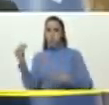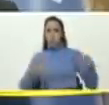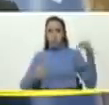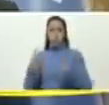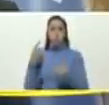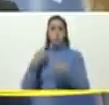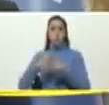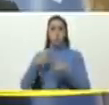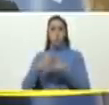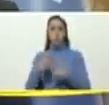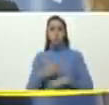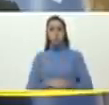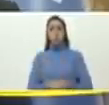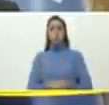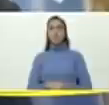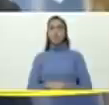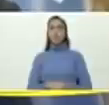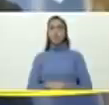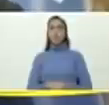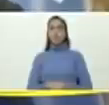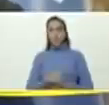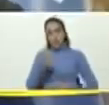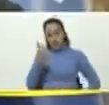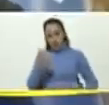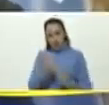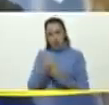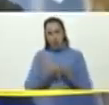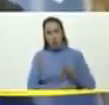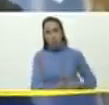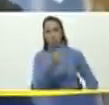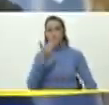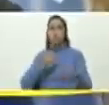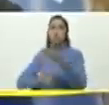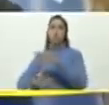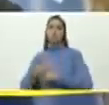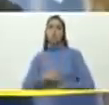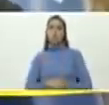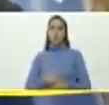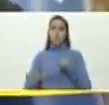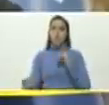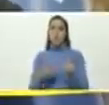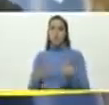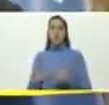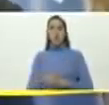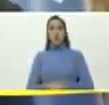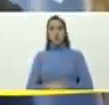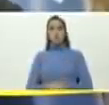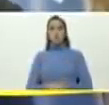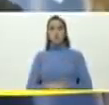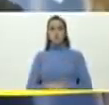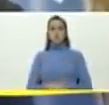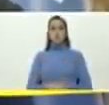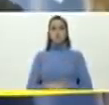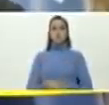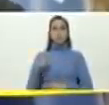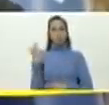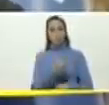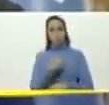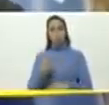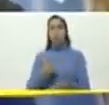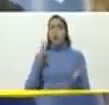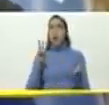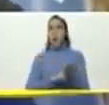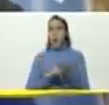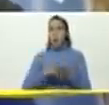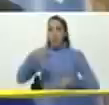positiva, el apoyo mutuo, el diálogo constructivo para buscar la verdad y